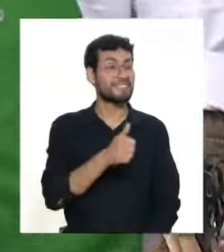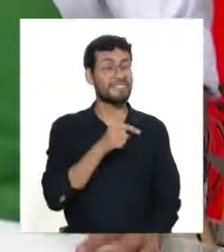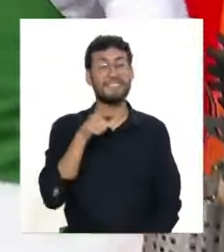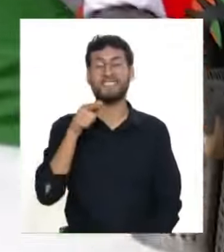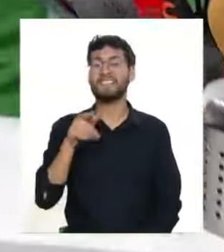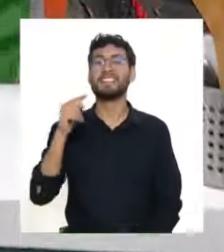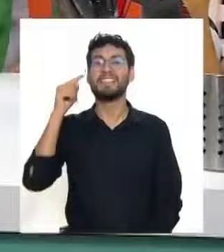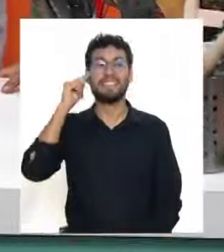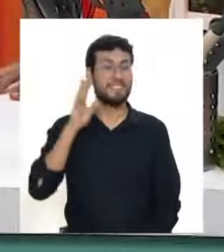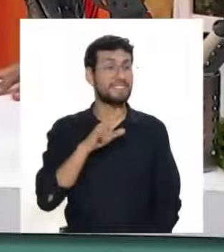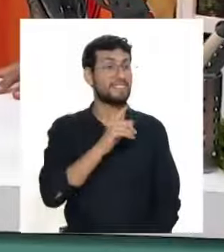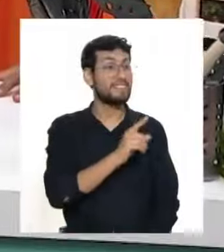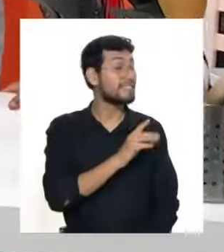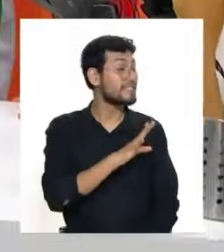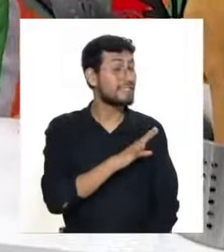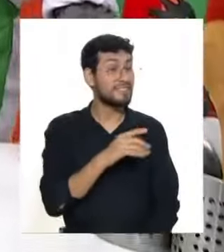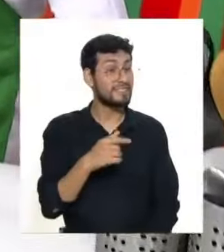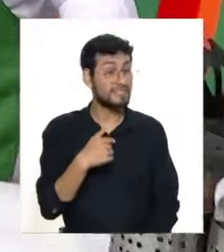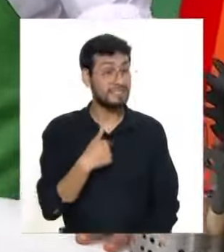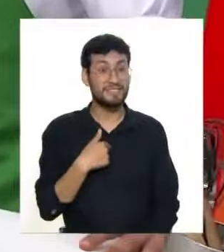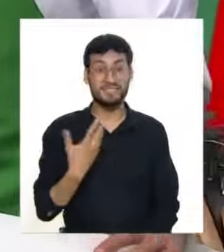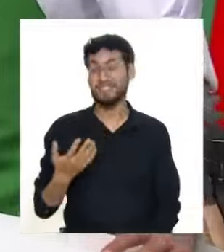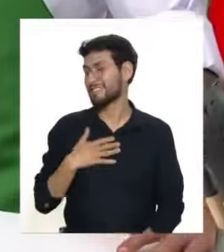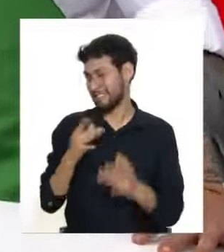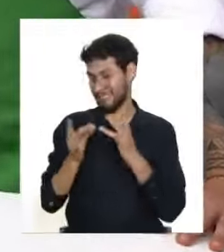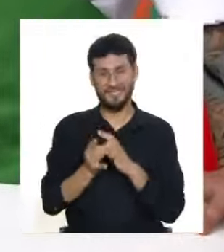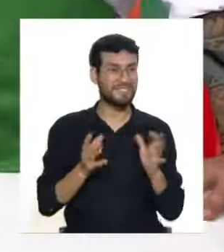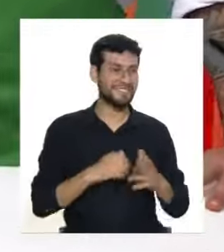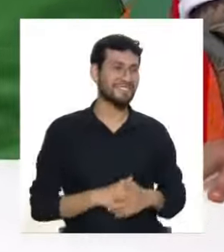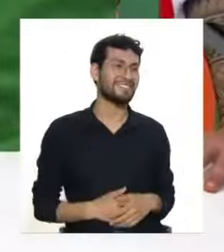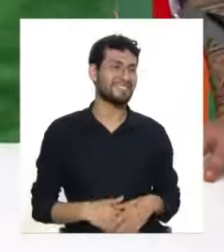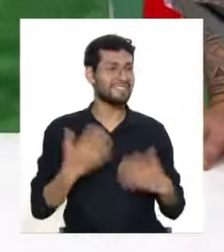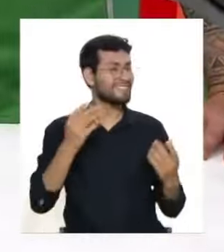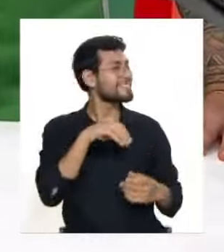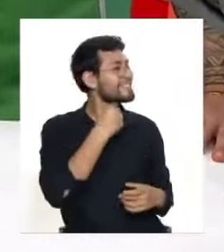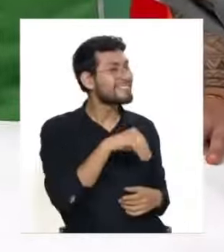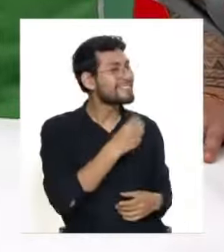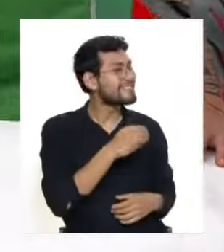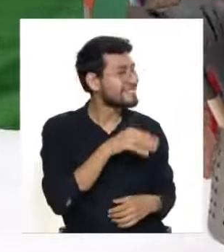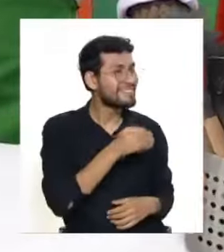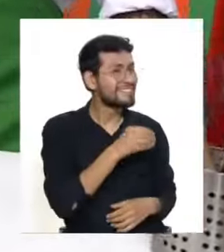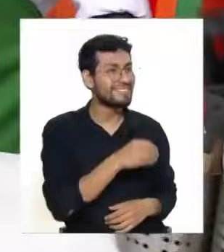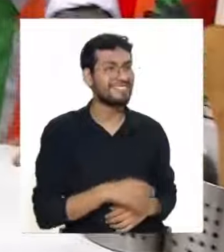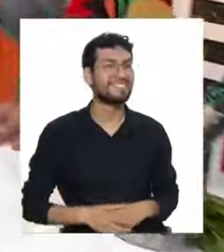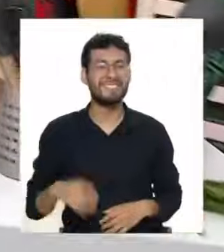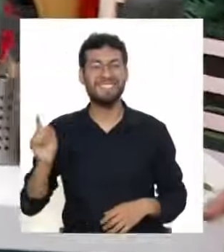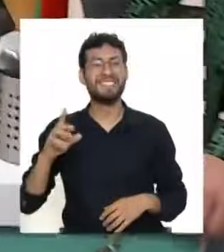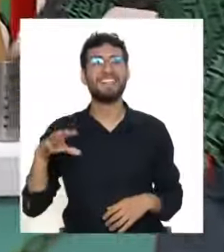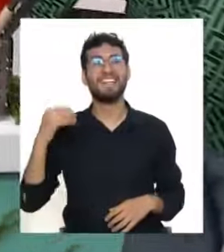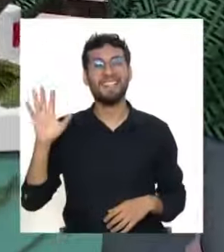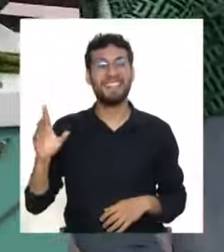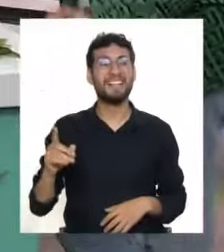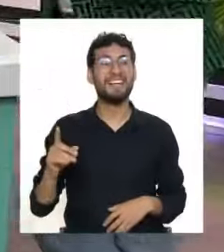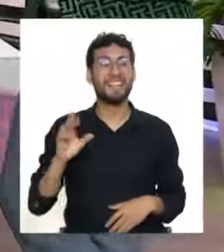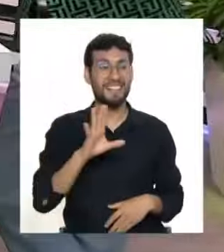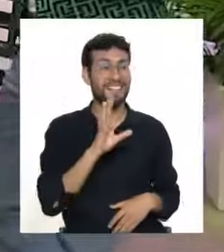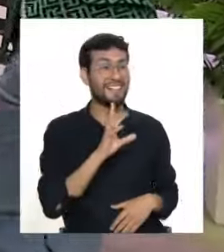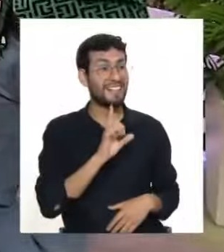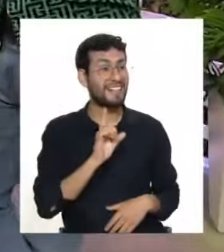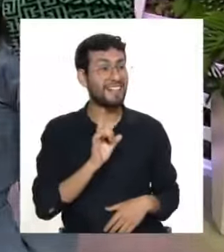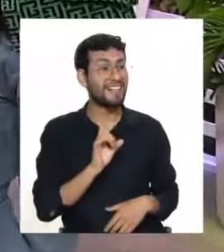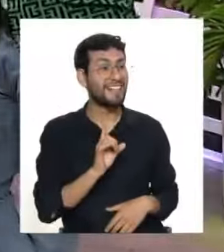plato chino. ¿Eres divorciado? ¿O no, no casado, casado? ¿Por qué? ¿Por qué? ¿Por qué? ¿Por qué? Casado con ¿por qué cita? Le pregunta? Ah, ya. Mejor,